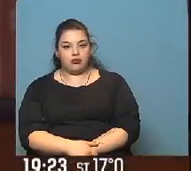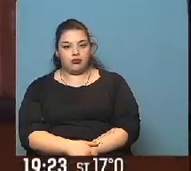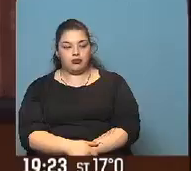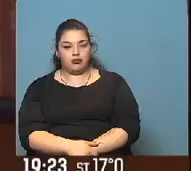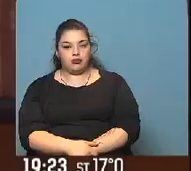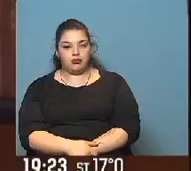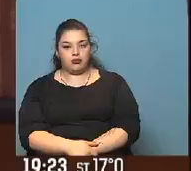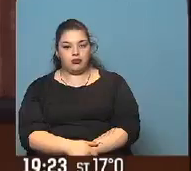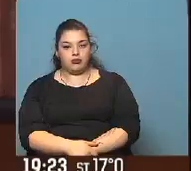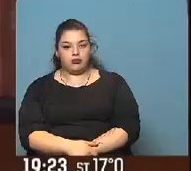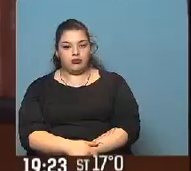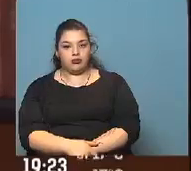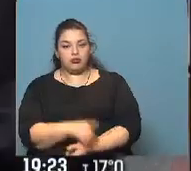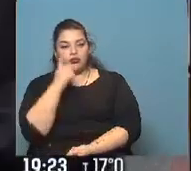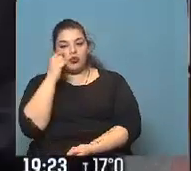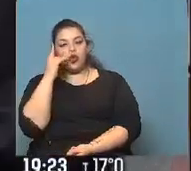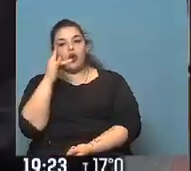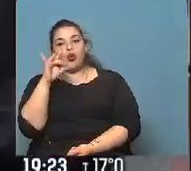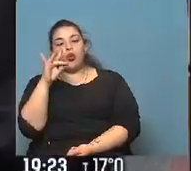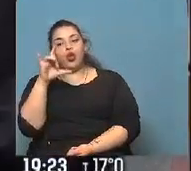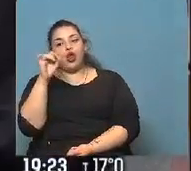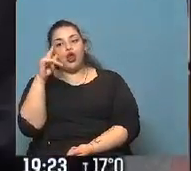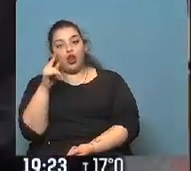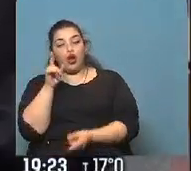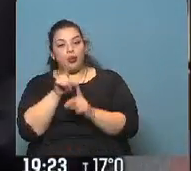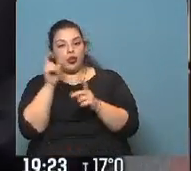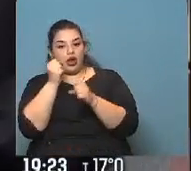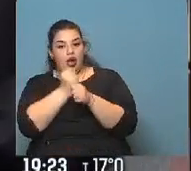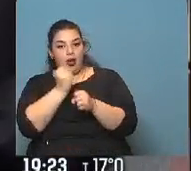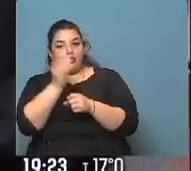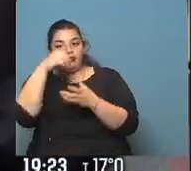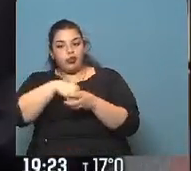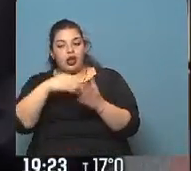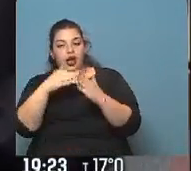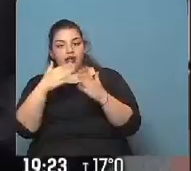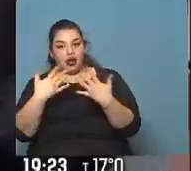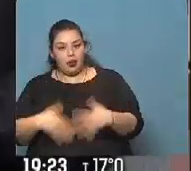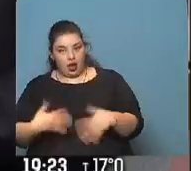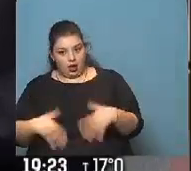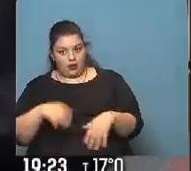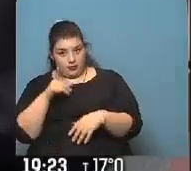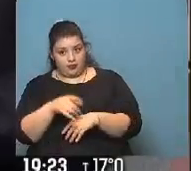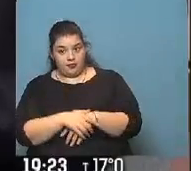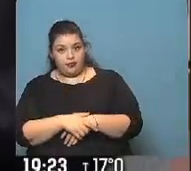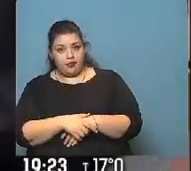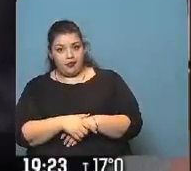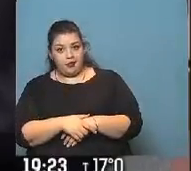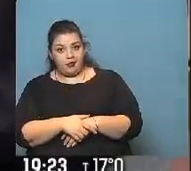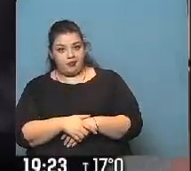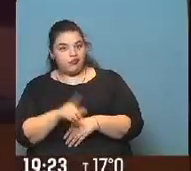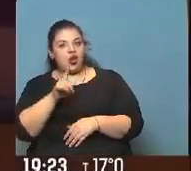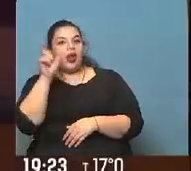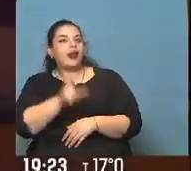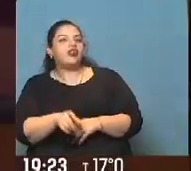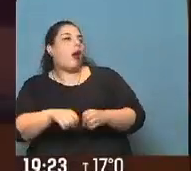larry kudlow es el jefe de asesores de la casa blanca el presidente del consejo económico nacional de la casa blanca o sea no es alguien